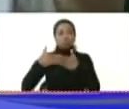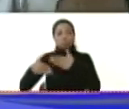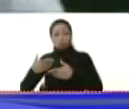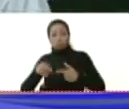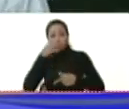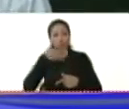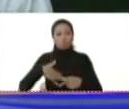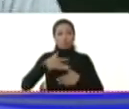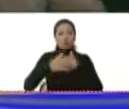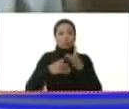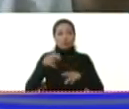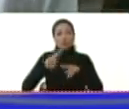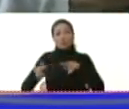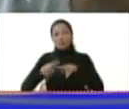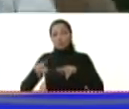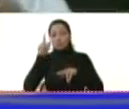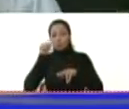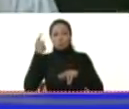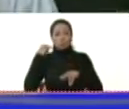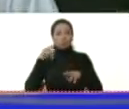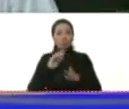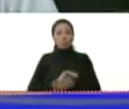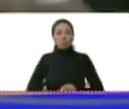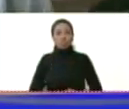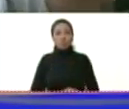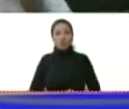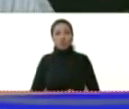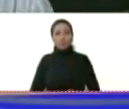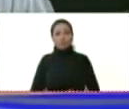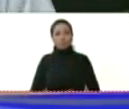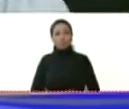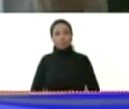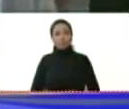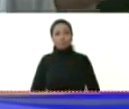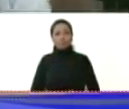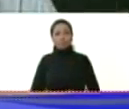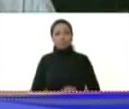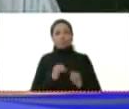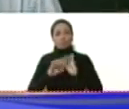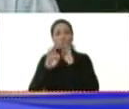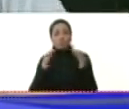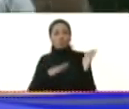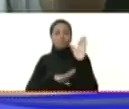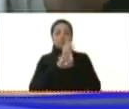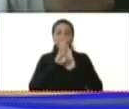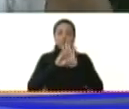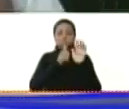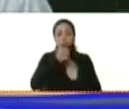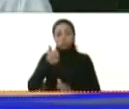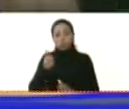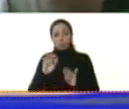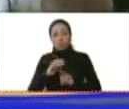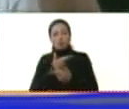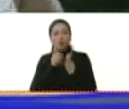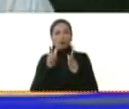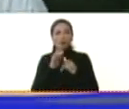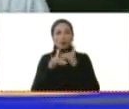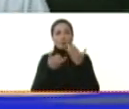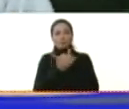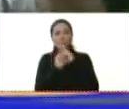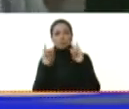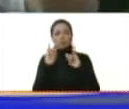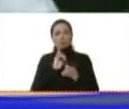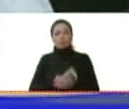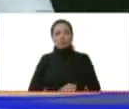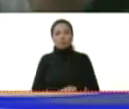pueblo, con estos niños, determinados a vencer, a crecer y a ser libres e